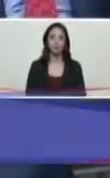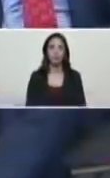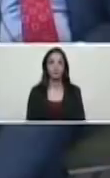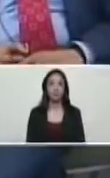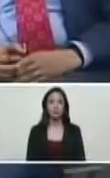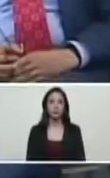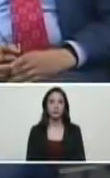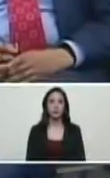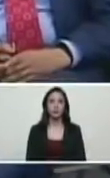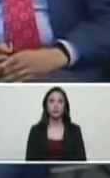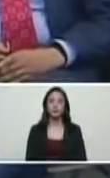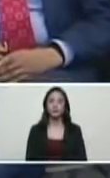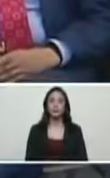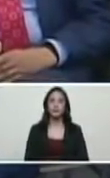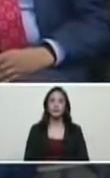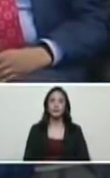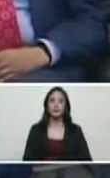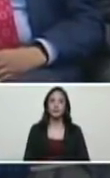los intereses